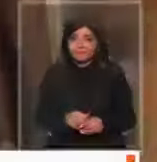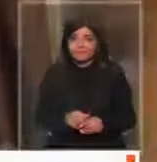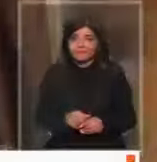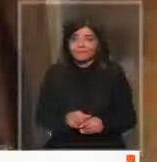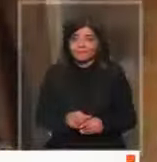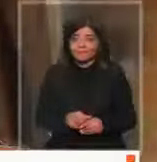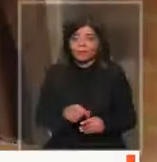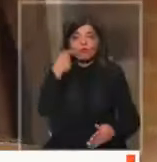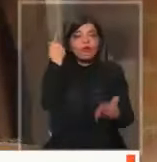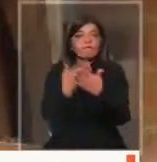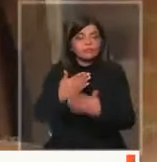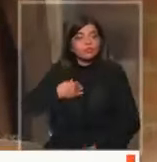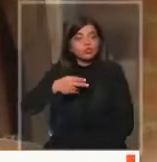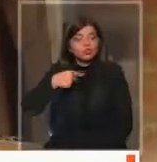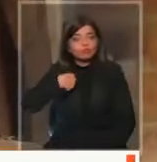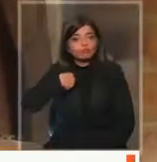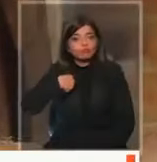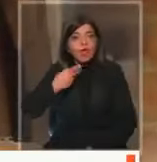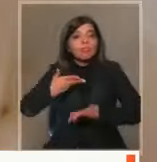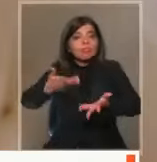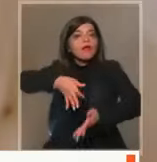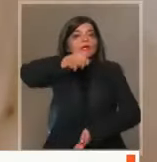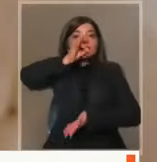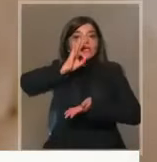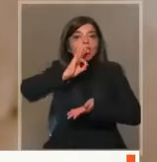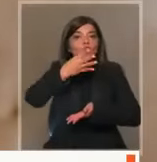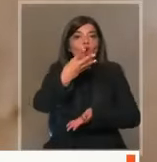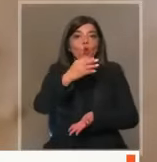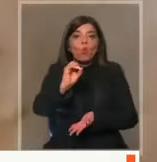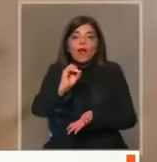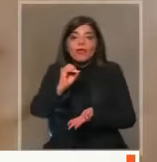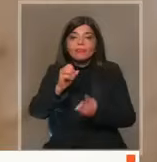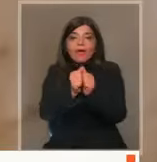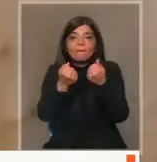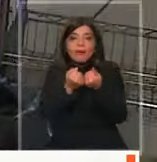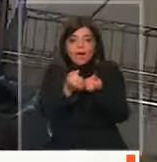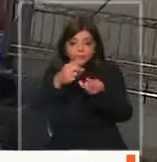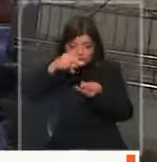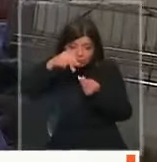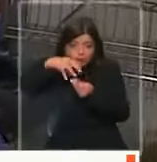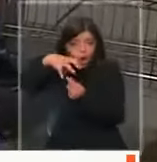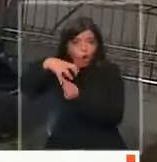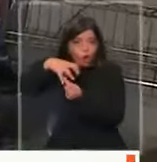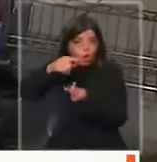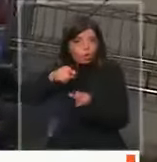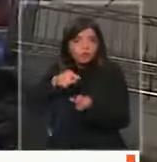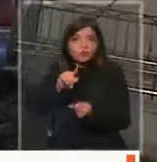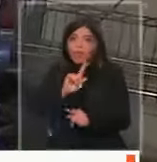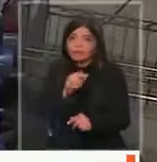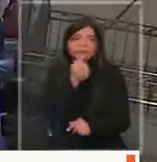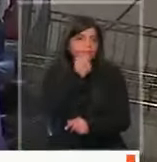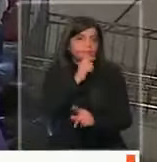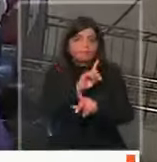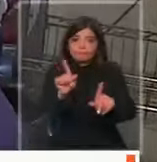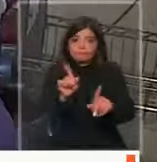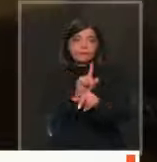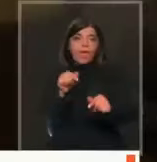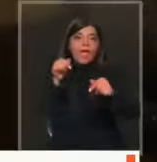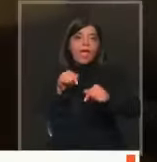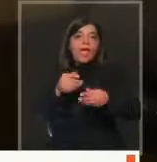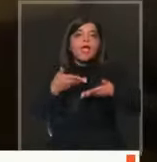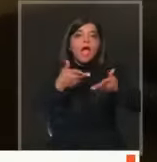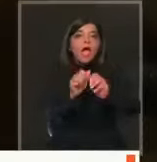Una vez me tocó darle el desayuno y habían 40 panes con hongo. Eso es un error, porque aquí se manda el